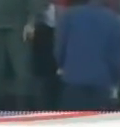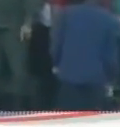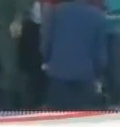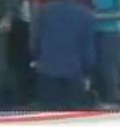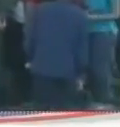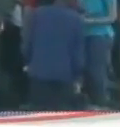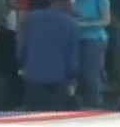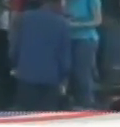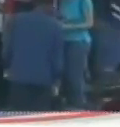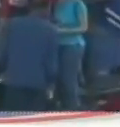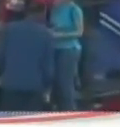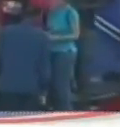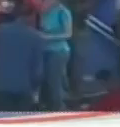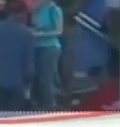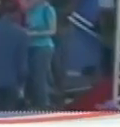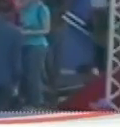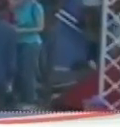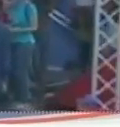mandar un abrazo